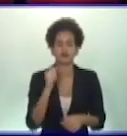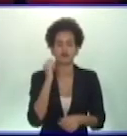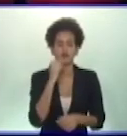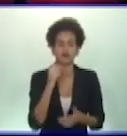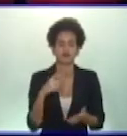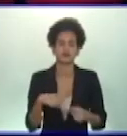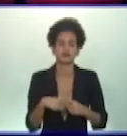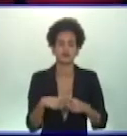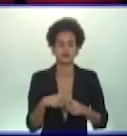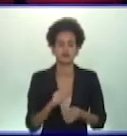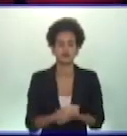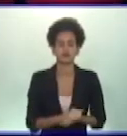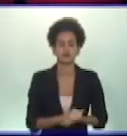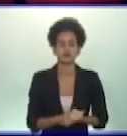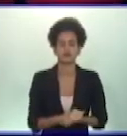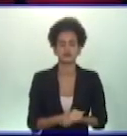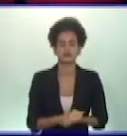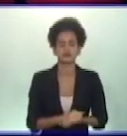hayan recordado